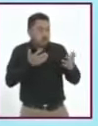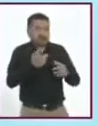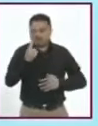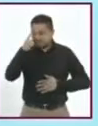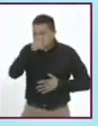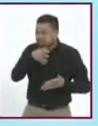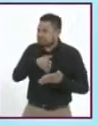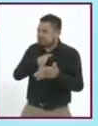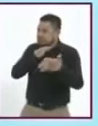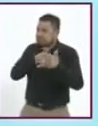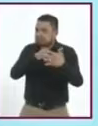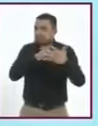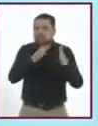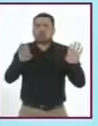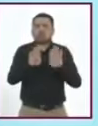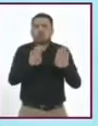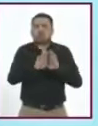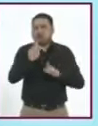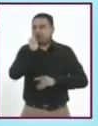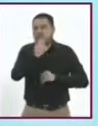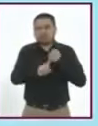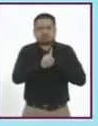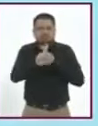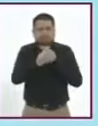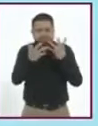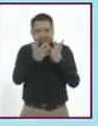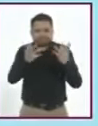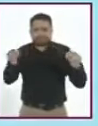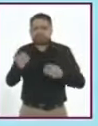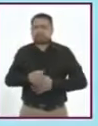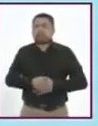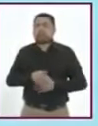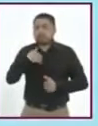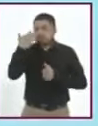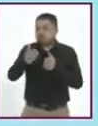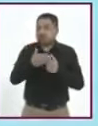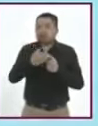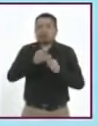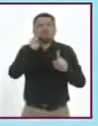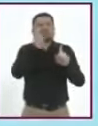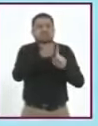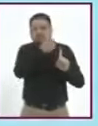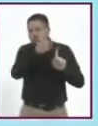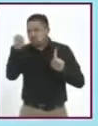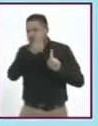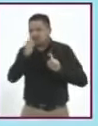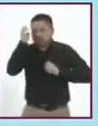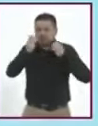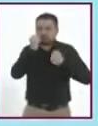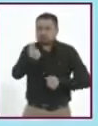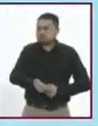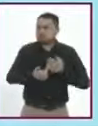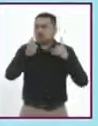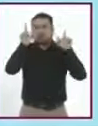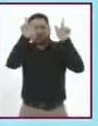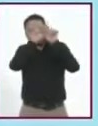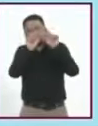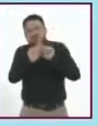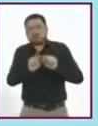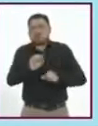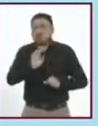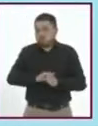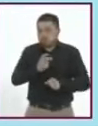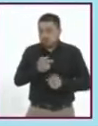dificultades enfrentaron y cómo es que las resolvieron. Lo que seguirá es organizar la exposición de las conclusiones, por